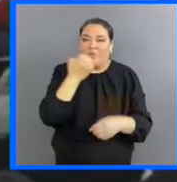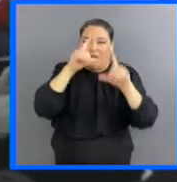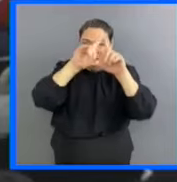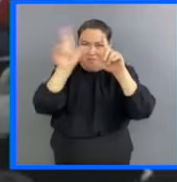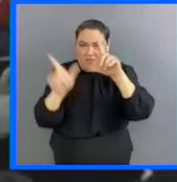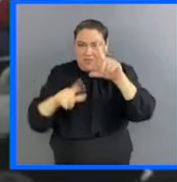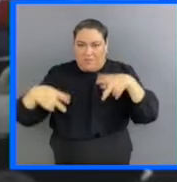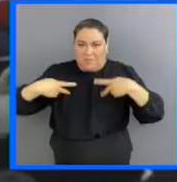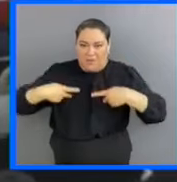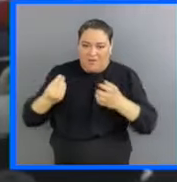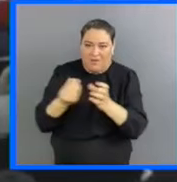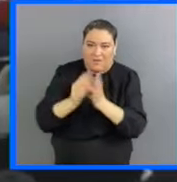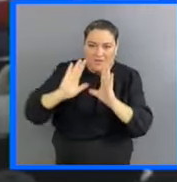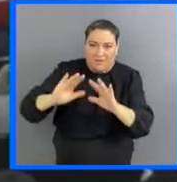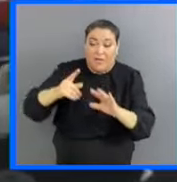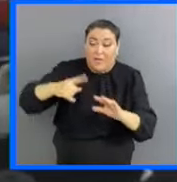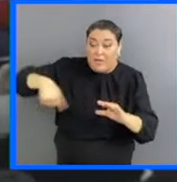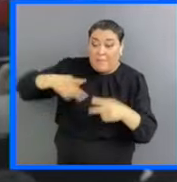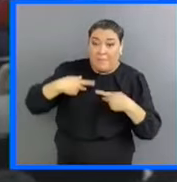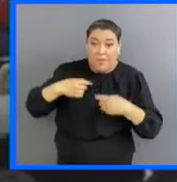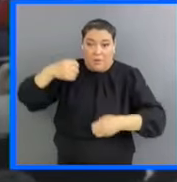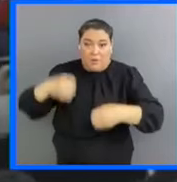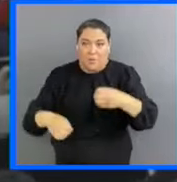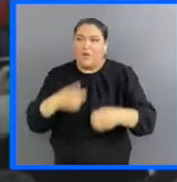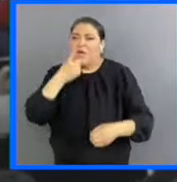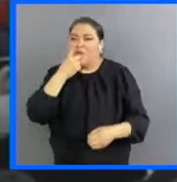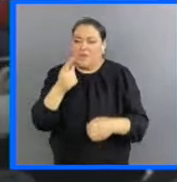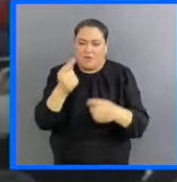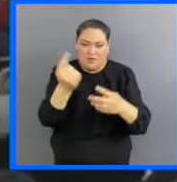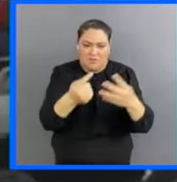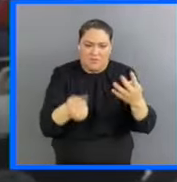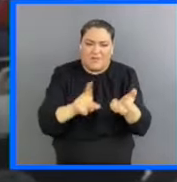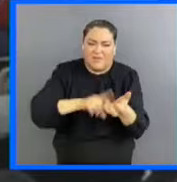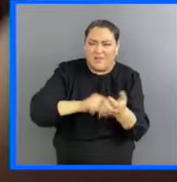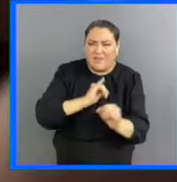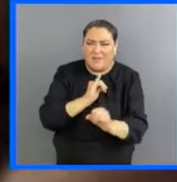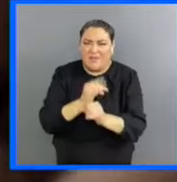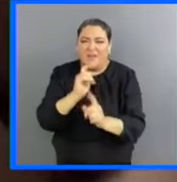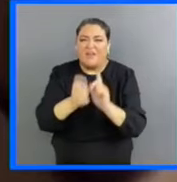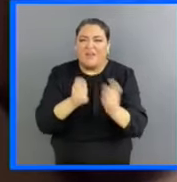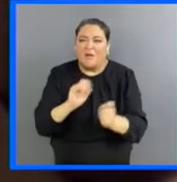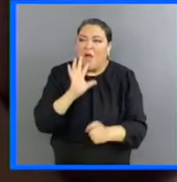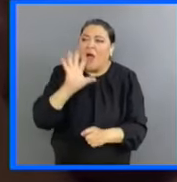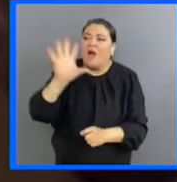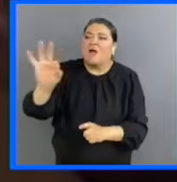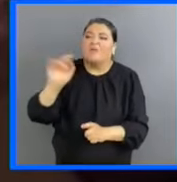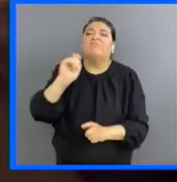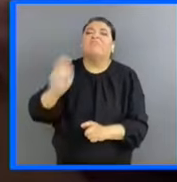se refirieron a la definición de los medios electrónicos para las notificaciones